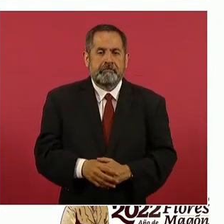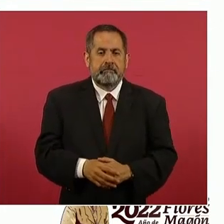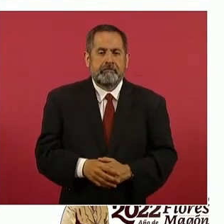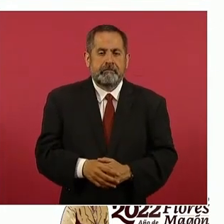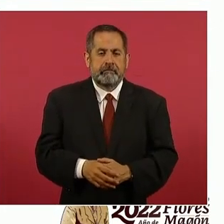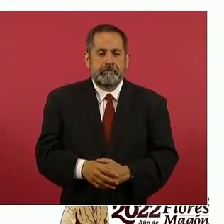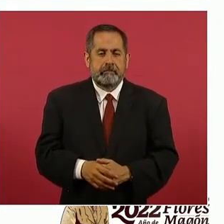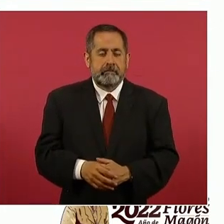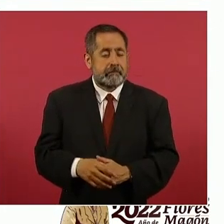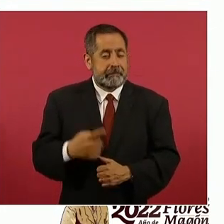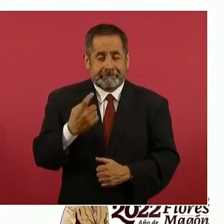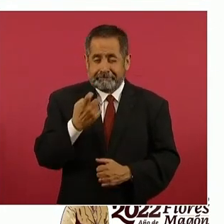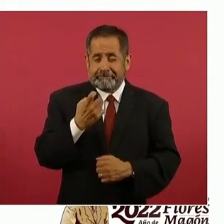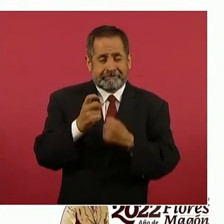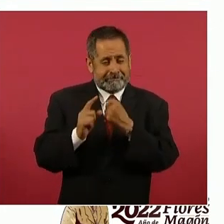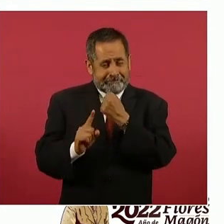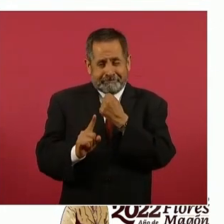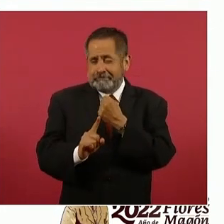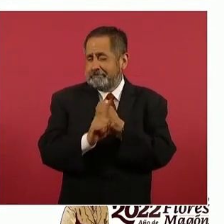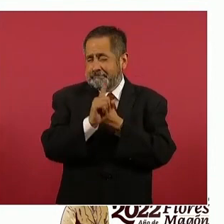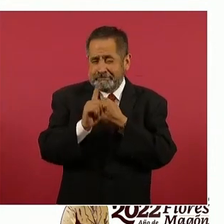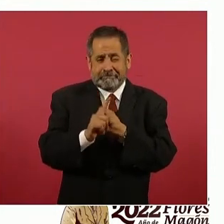Es el principal problema